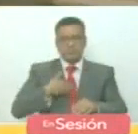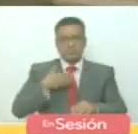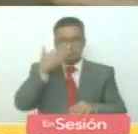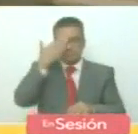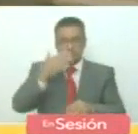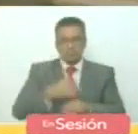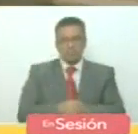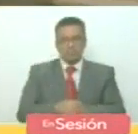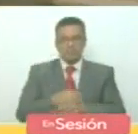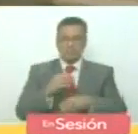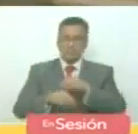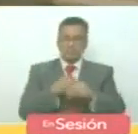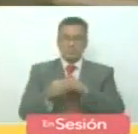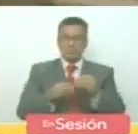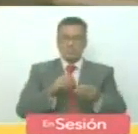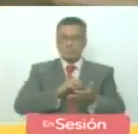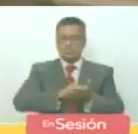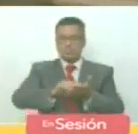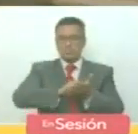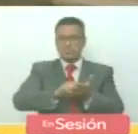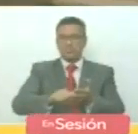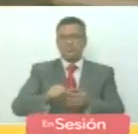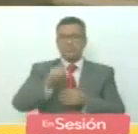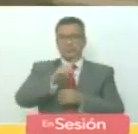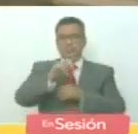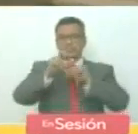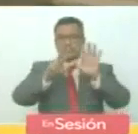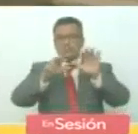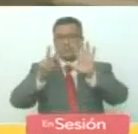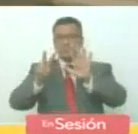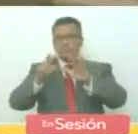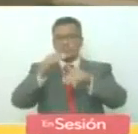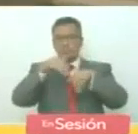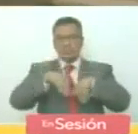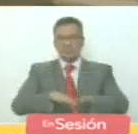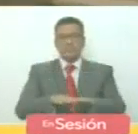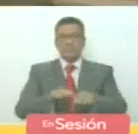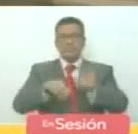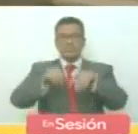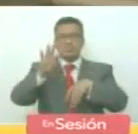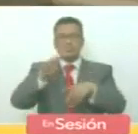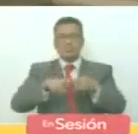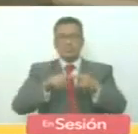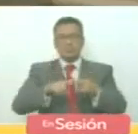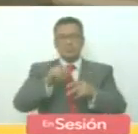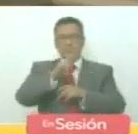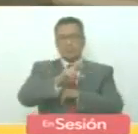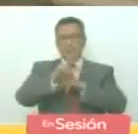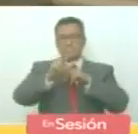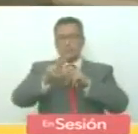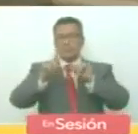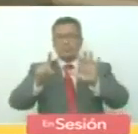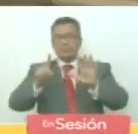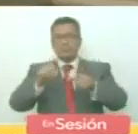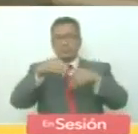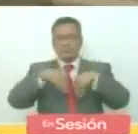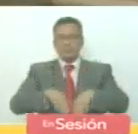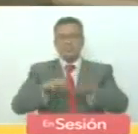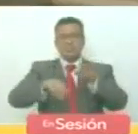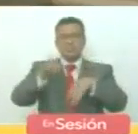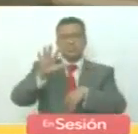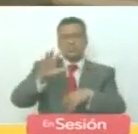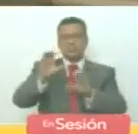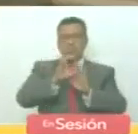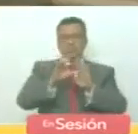Saudita, de conformidad con lo previsto en los artículos 187, numeral 14 y 236, numeral 15 de